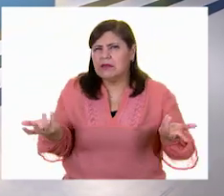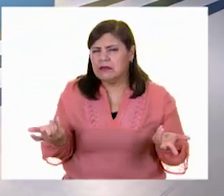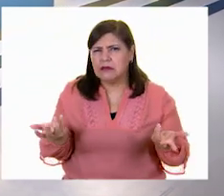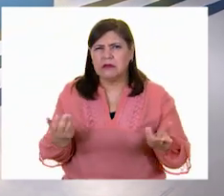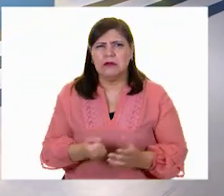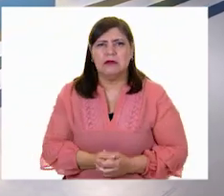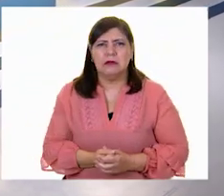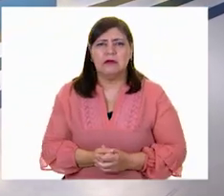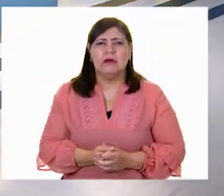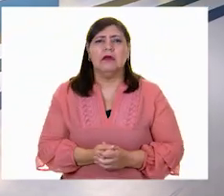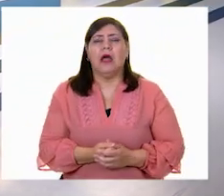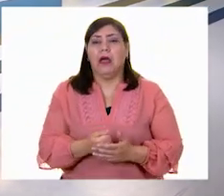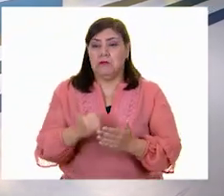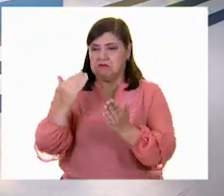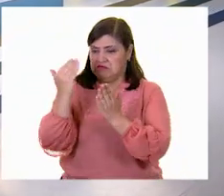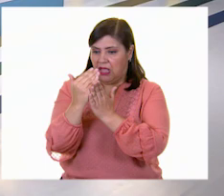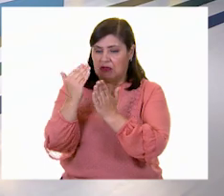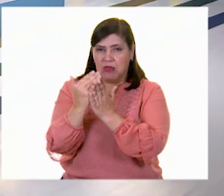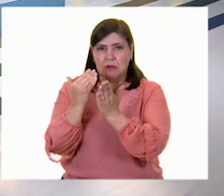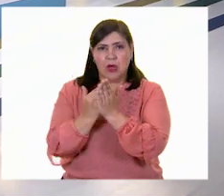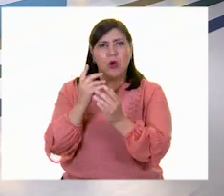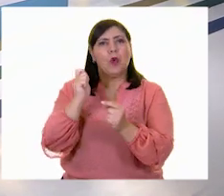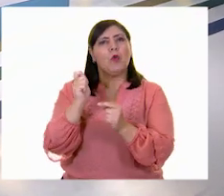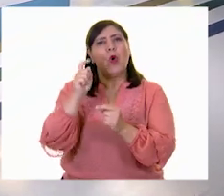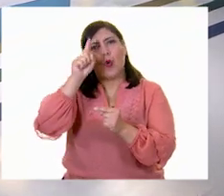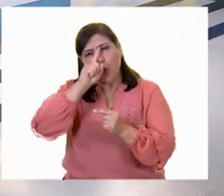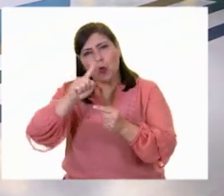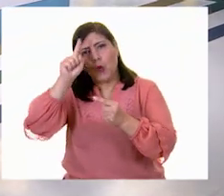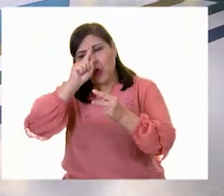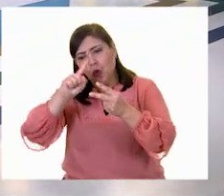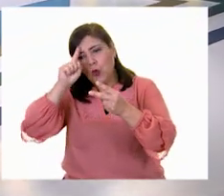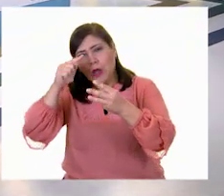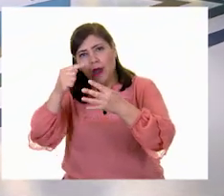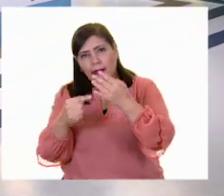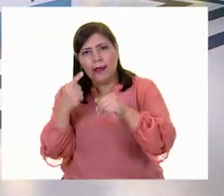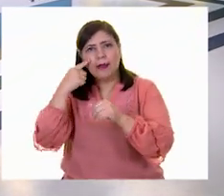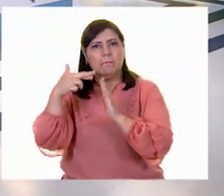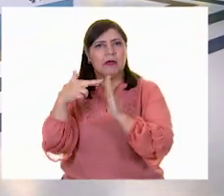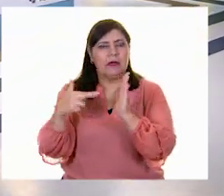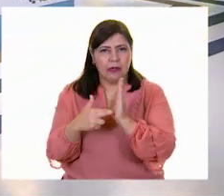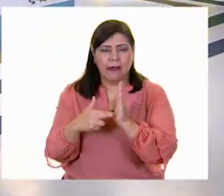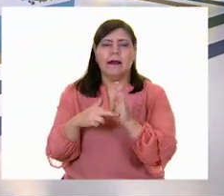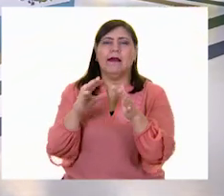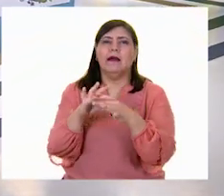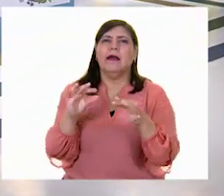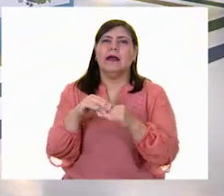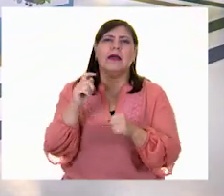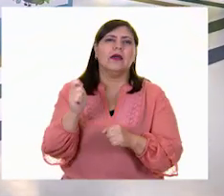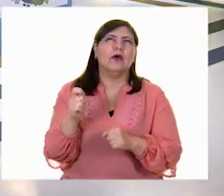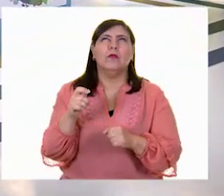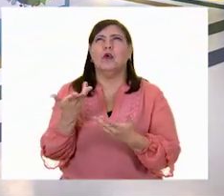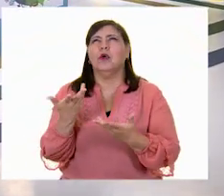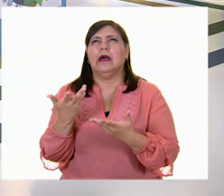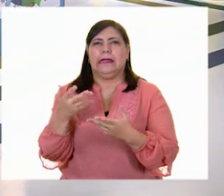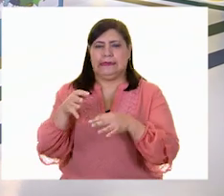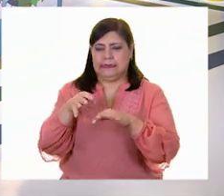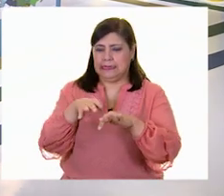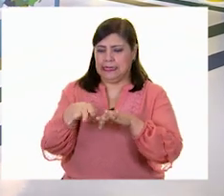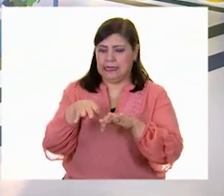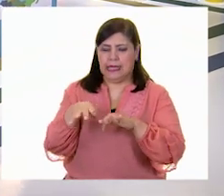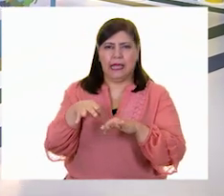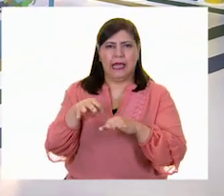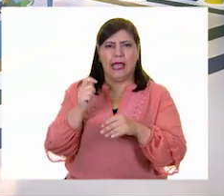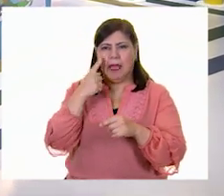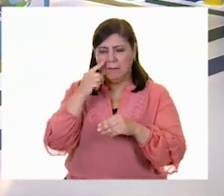Pues tiene unos preceptos muy interesantes y que están ahí expresados en la carta, pues como vimos en la clase sobre los trabajadores como personajes